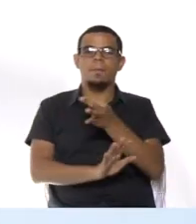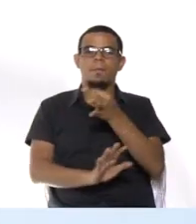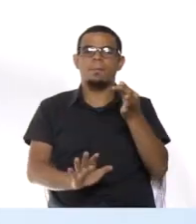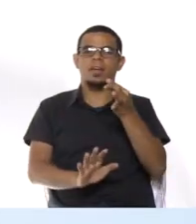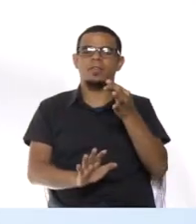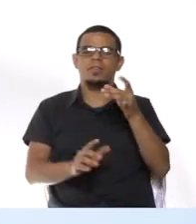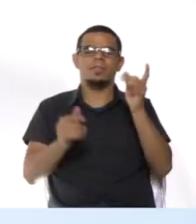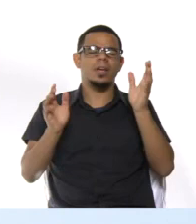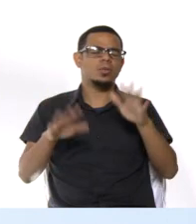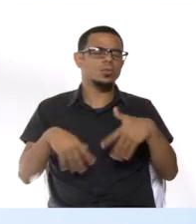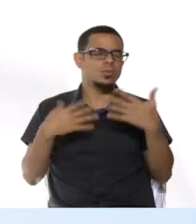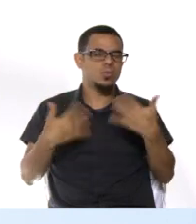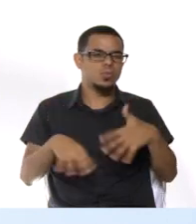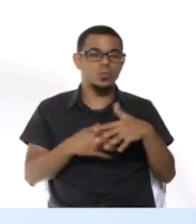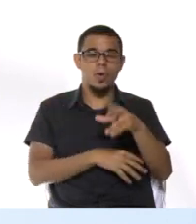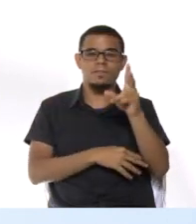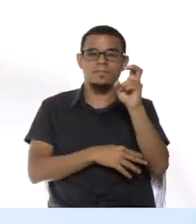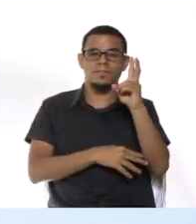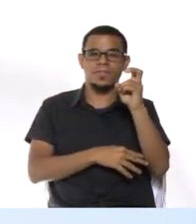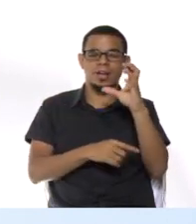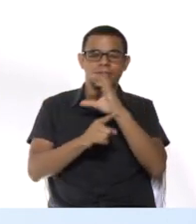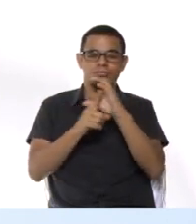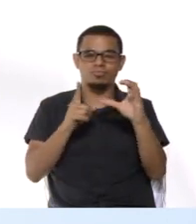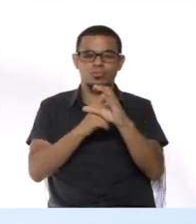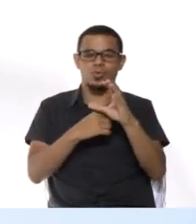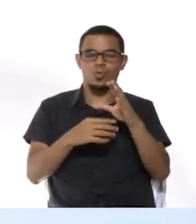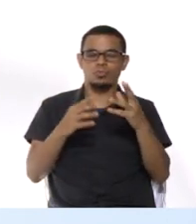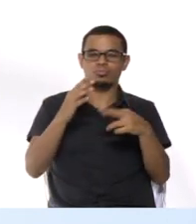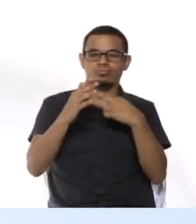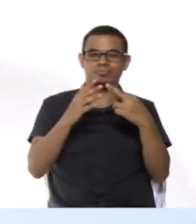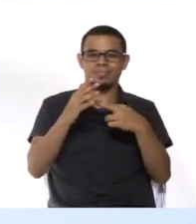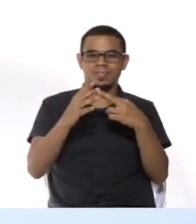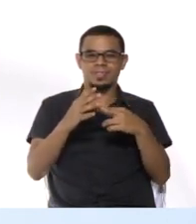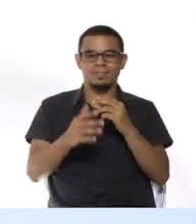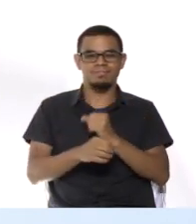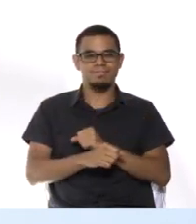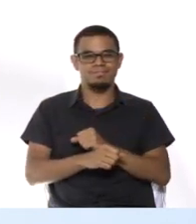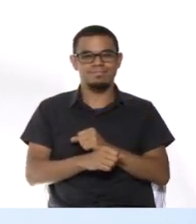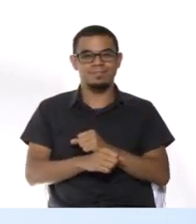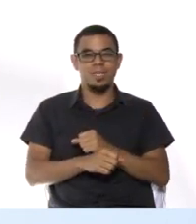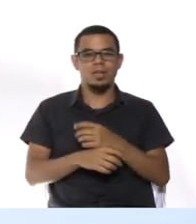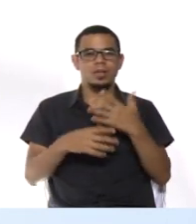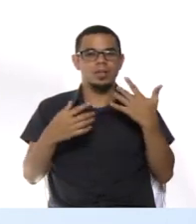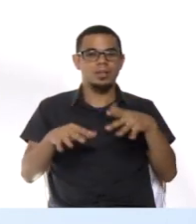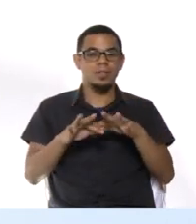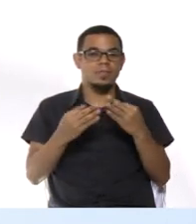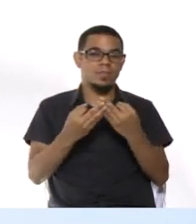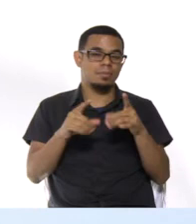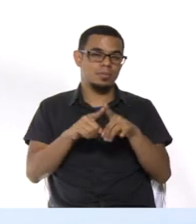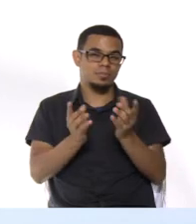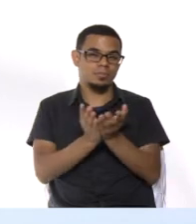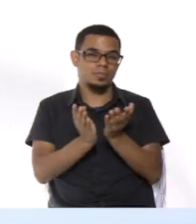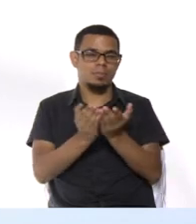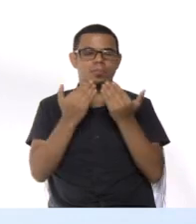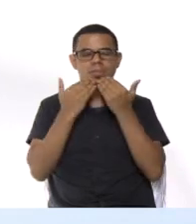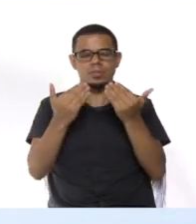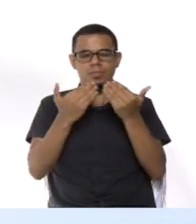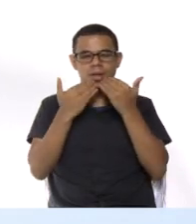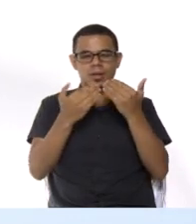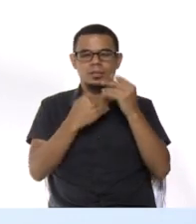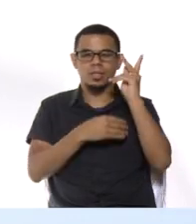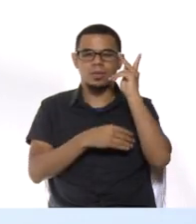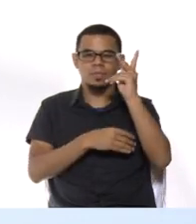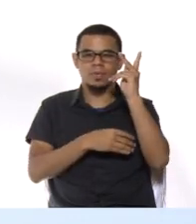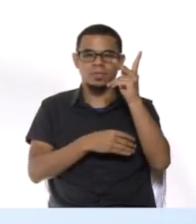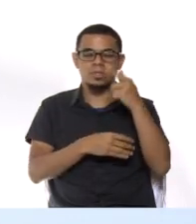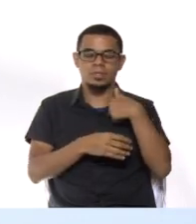Excelente esta mañana de Viernes de Cultura y Recreación acá en Cada Familia una Escuela. Muchísimas gracias a nuestros